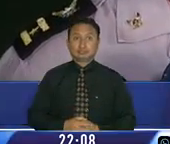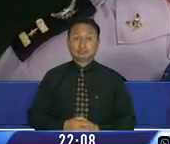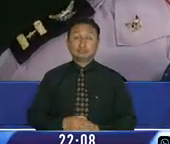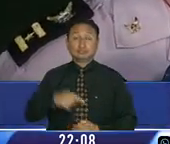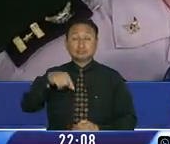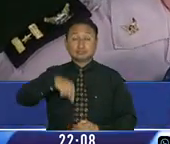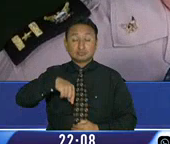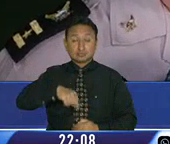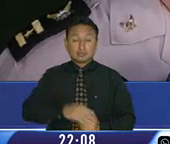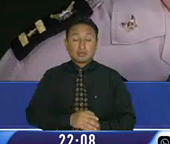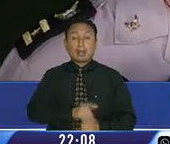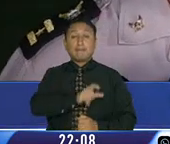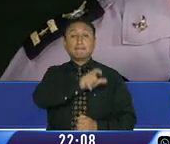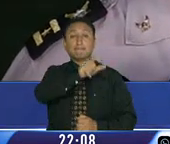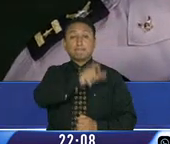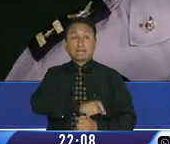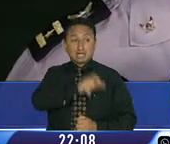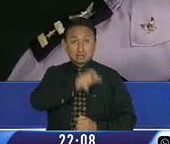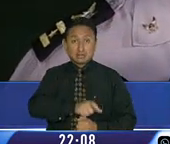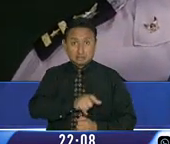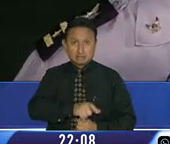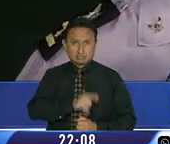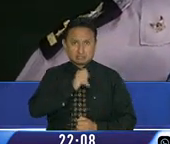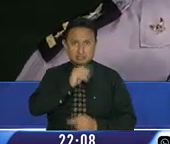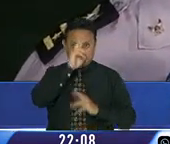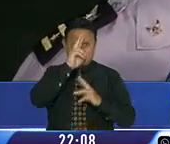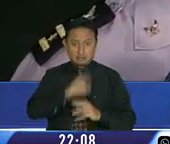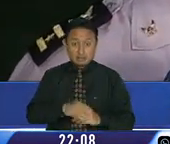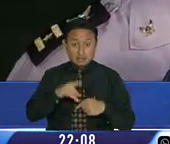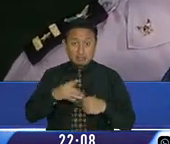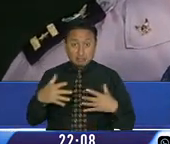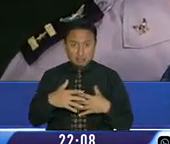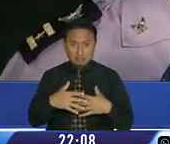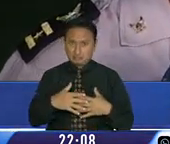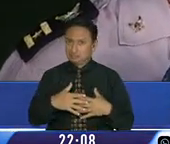estas personas que están al margen de la ley causen zozobra,